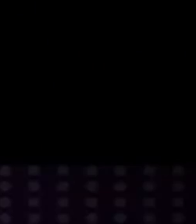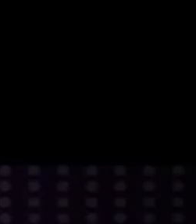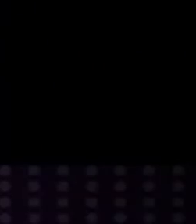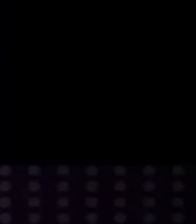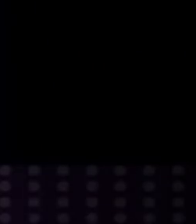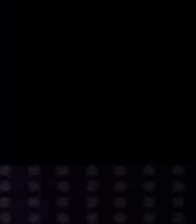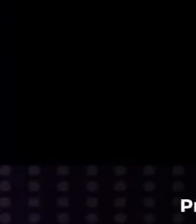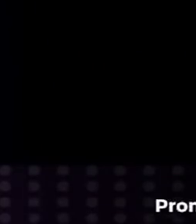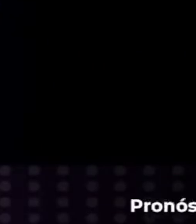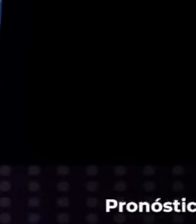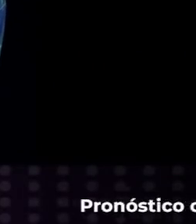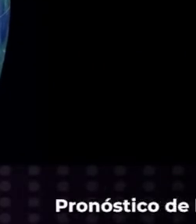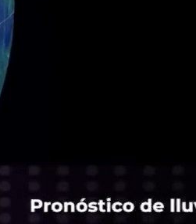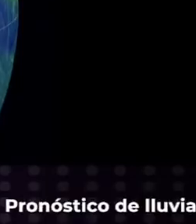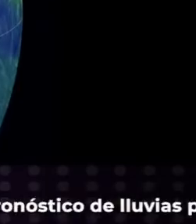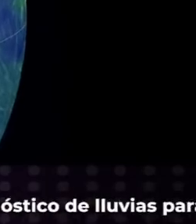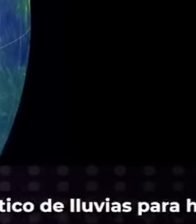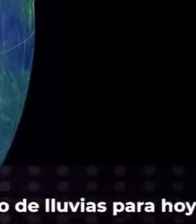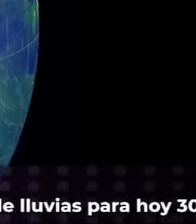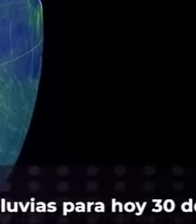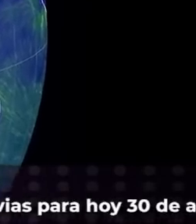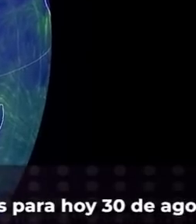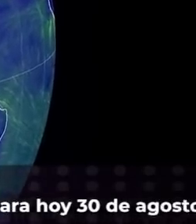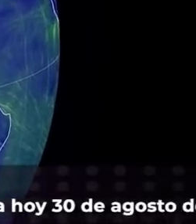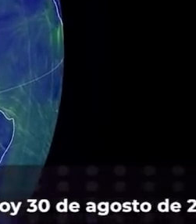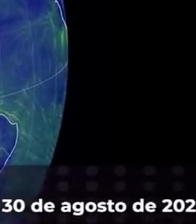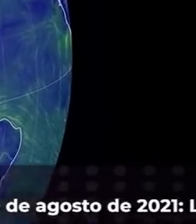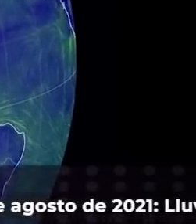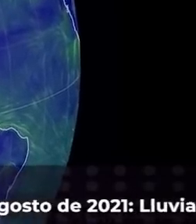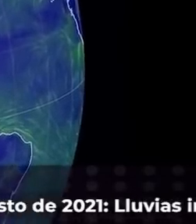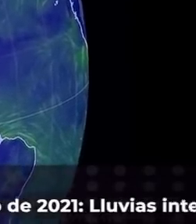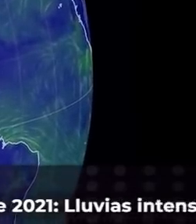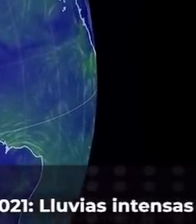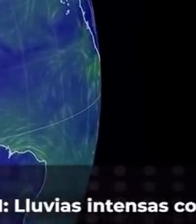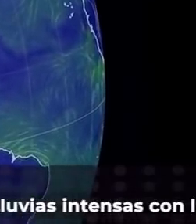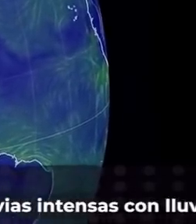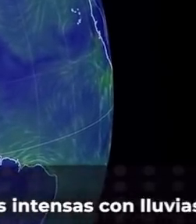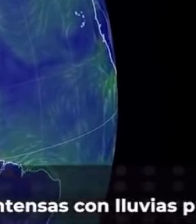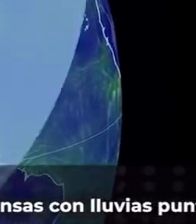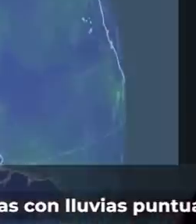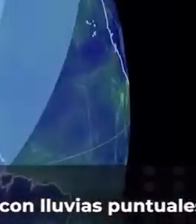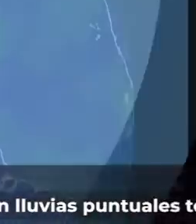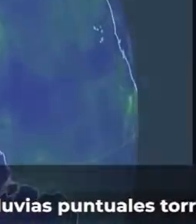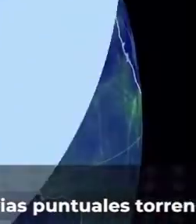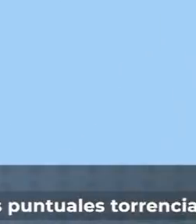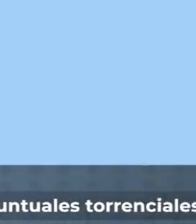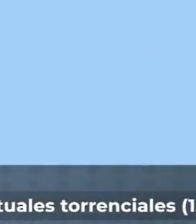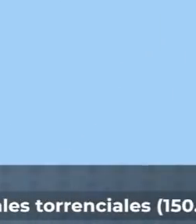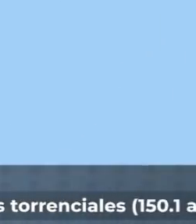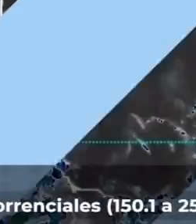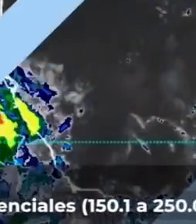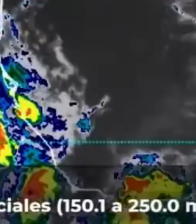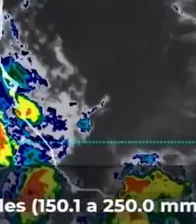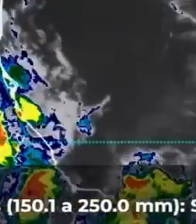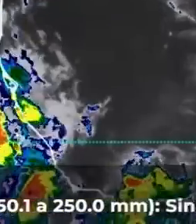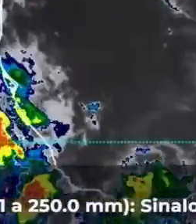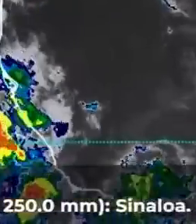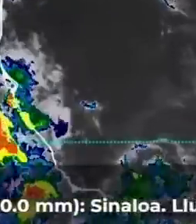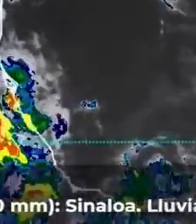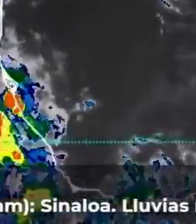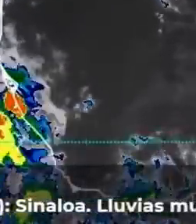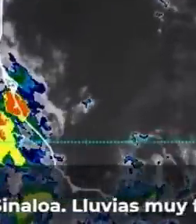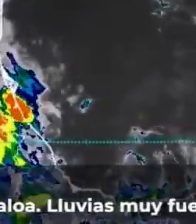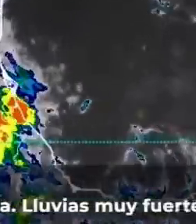El Servicio Meteorológico Nacional de la Conagua le informa el pronóstico del tiempo. Este día,